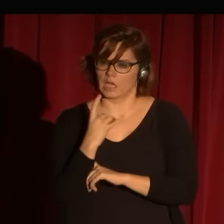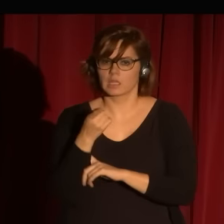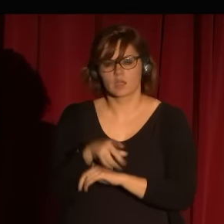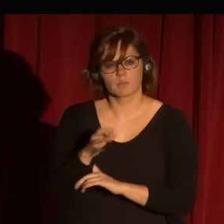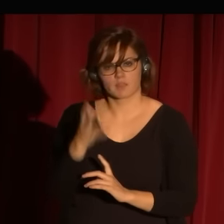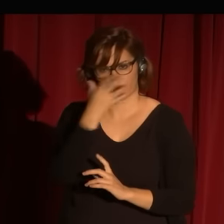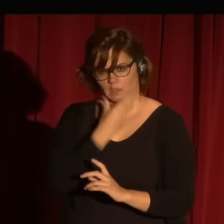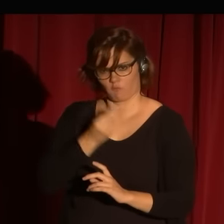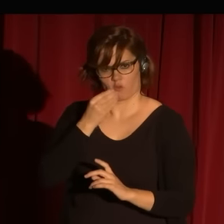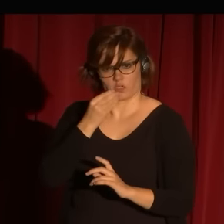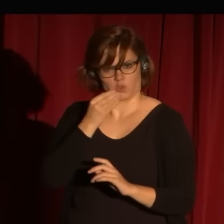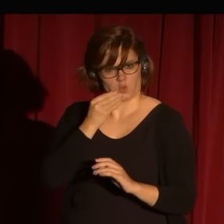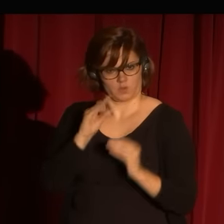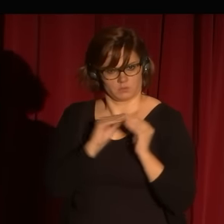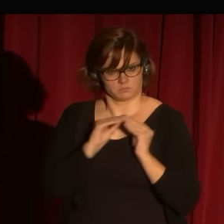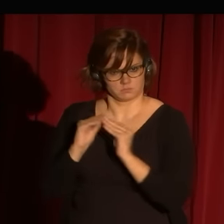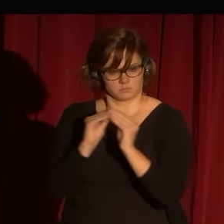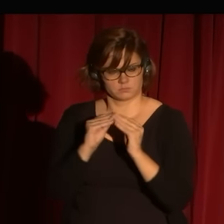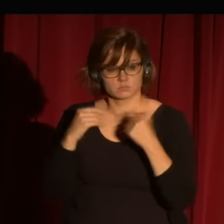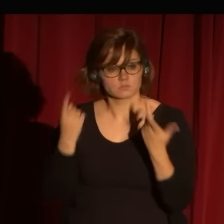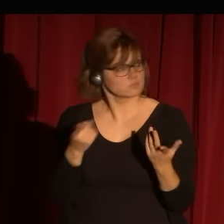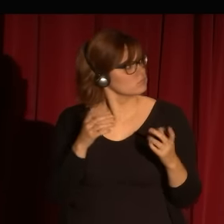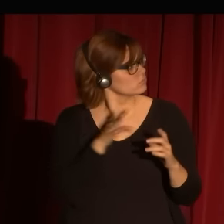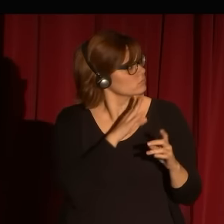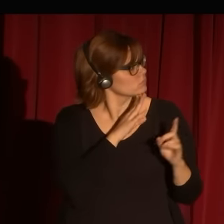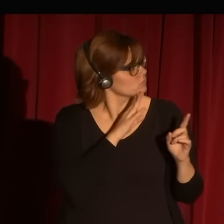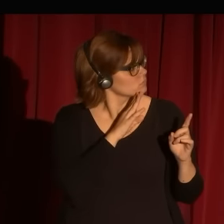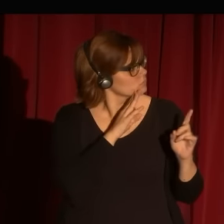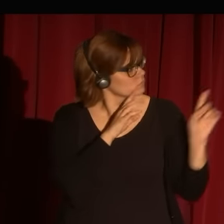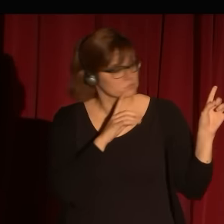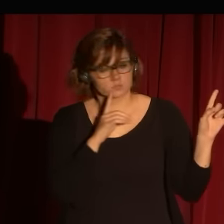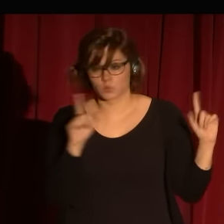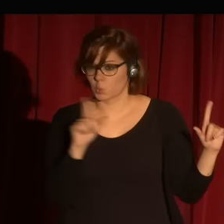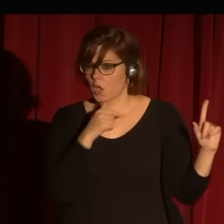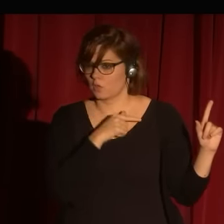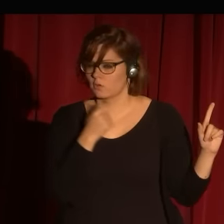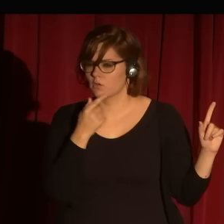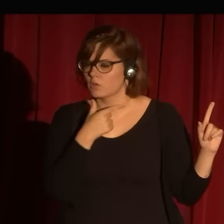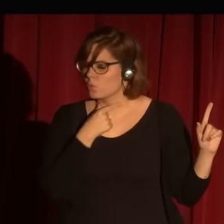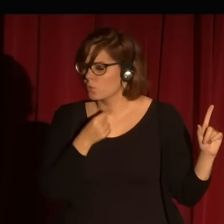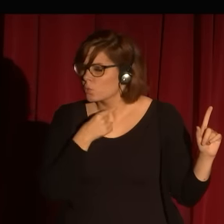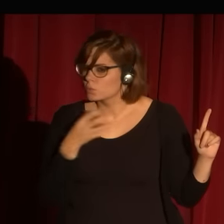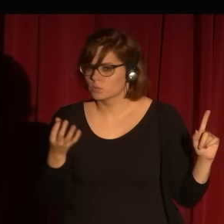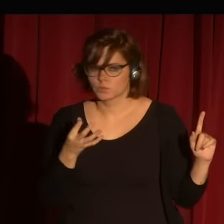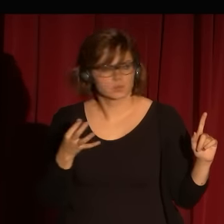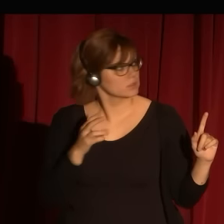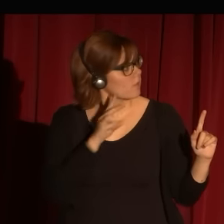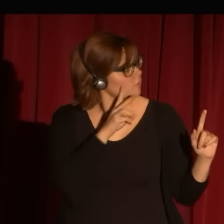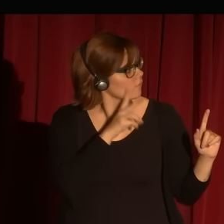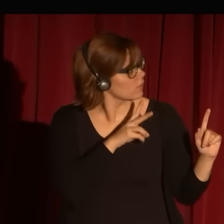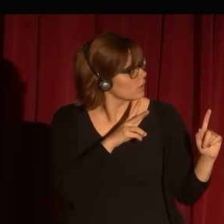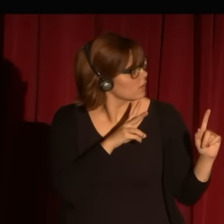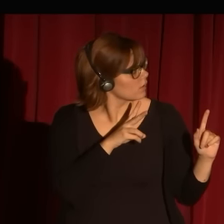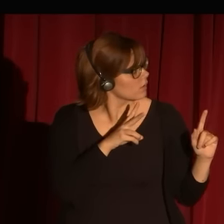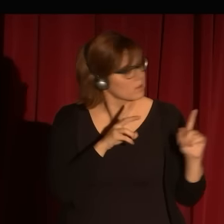armonía y especialmente en cuadros como ese que veis a la izquierda Me gusta a mí ver como esta